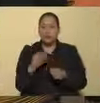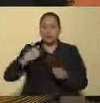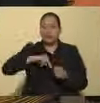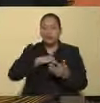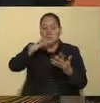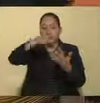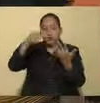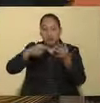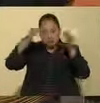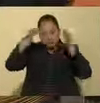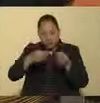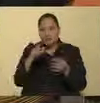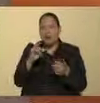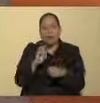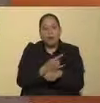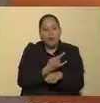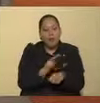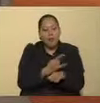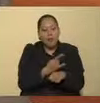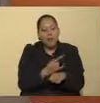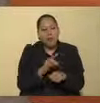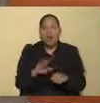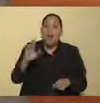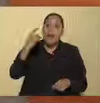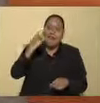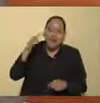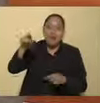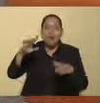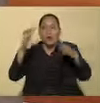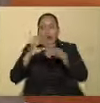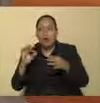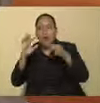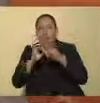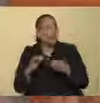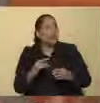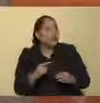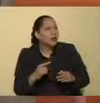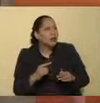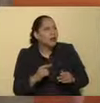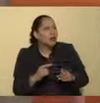no darle una ilusión de algo que puede ser